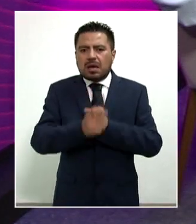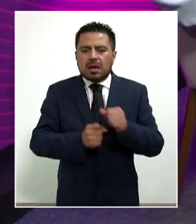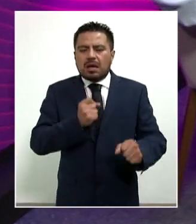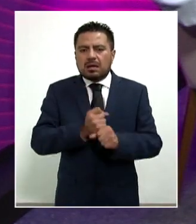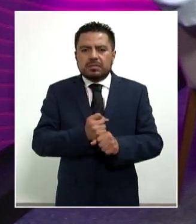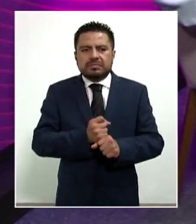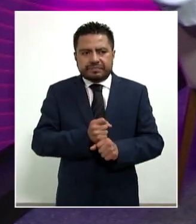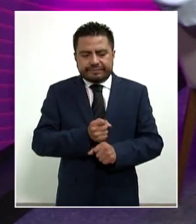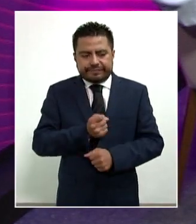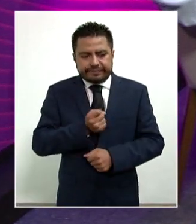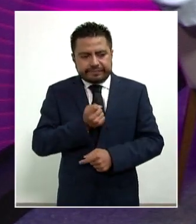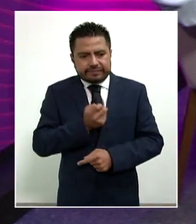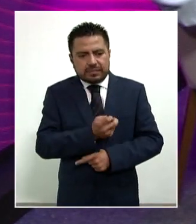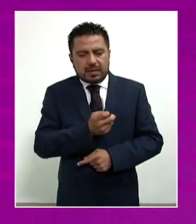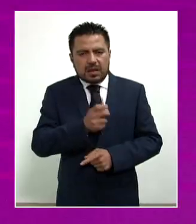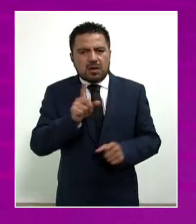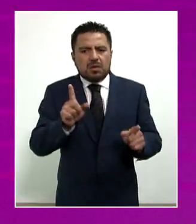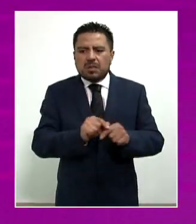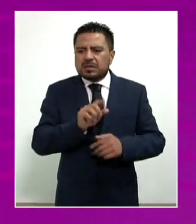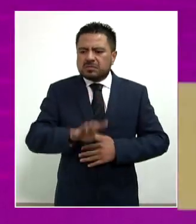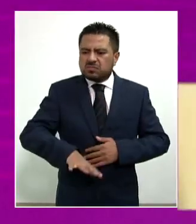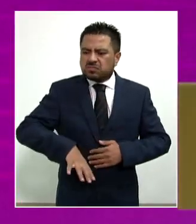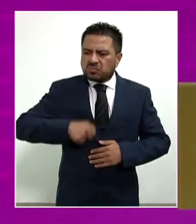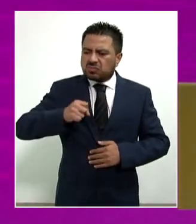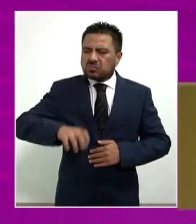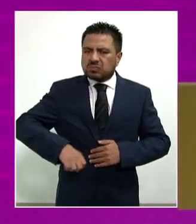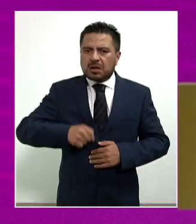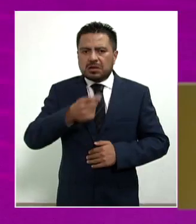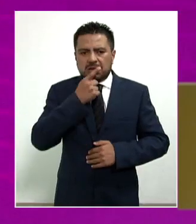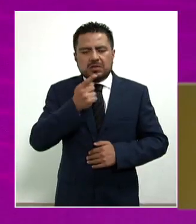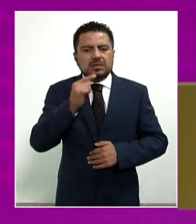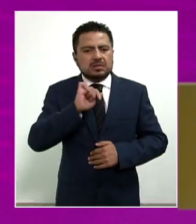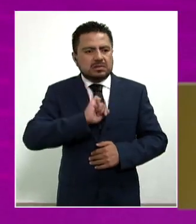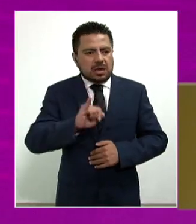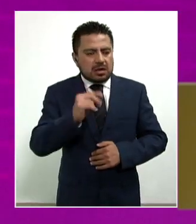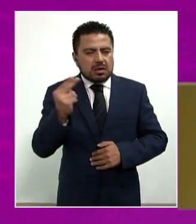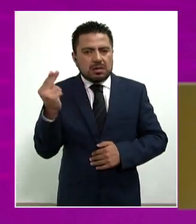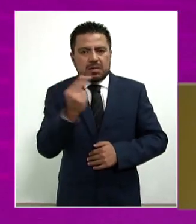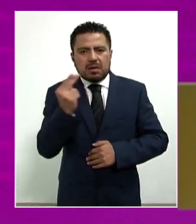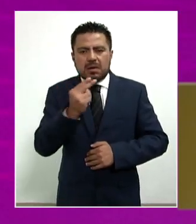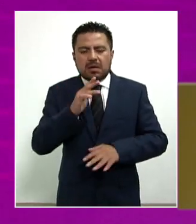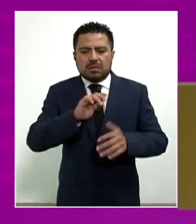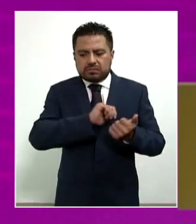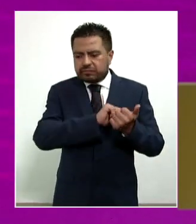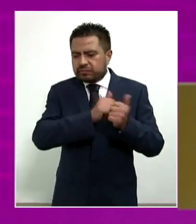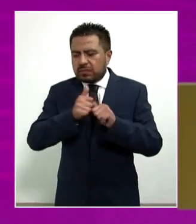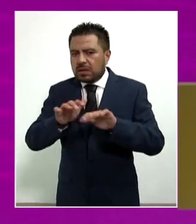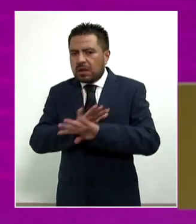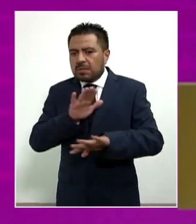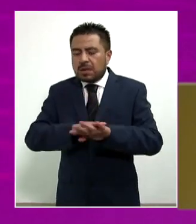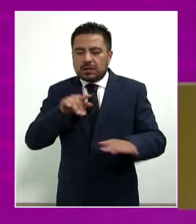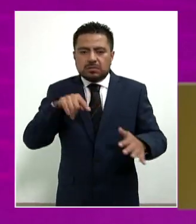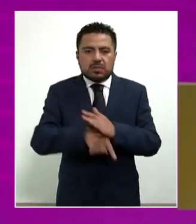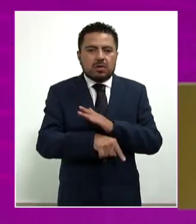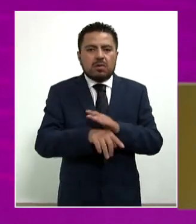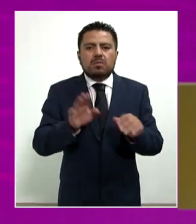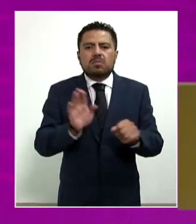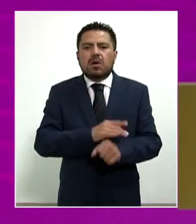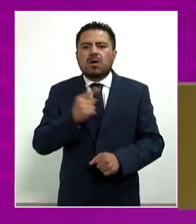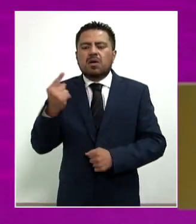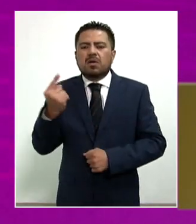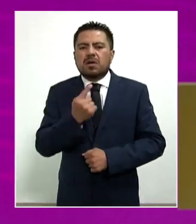pues ciertamente más que echarle ganas, ¿no? Es decir, sí se requieren transformaciones muy profundas. ¿Por qué,